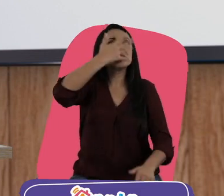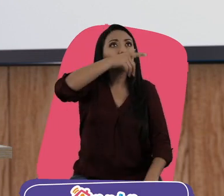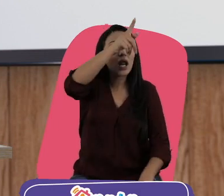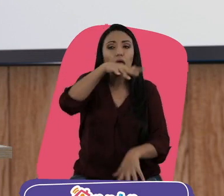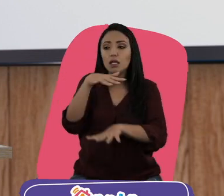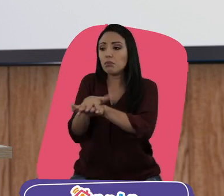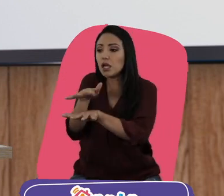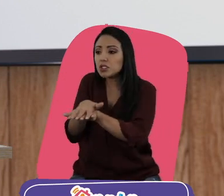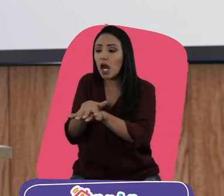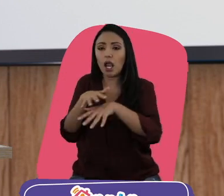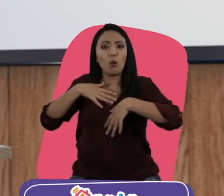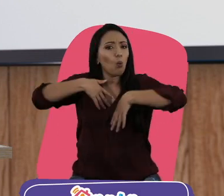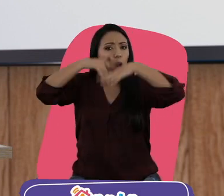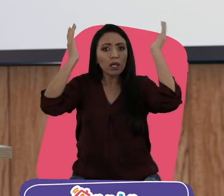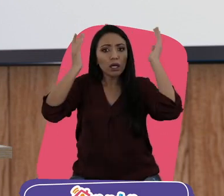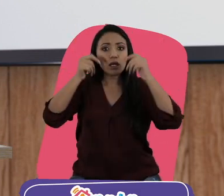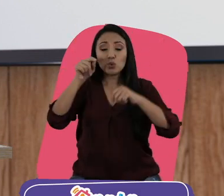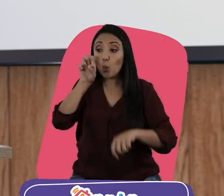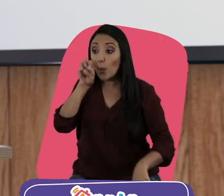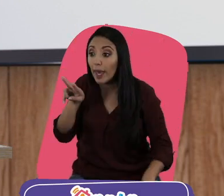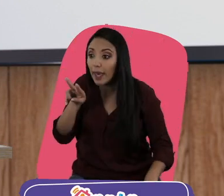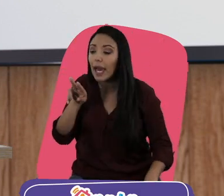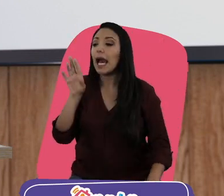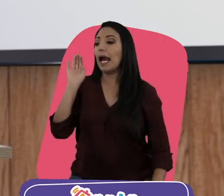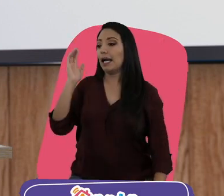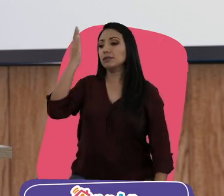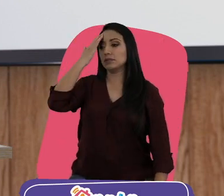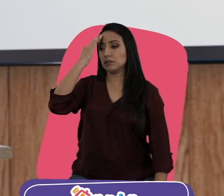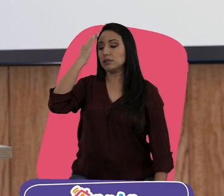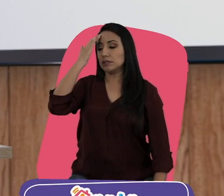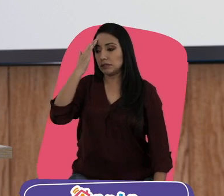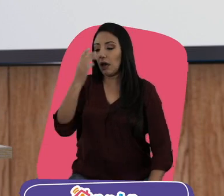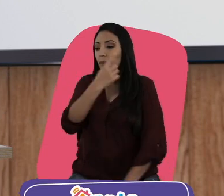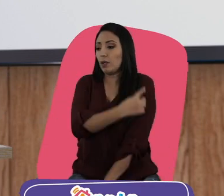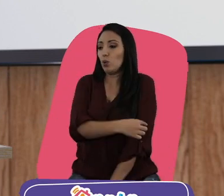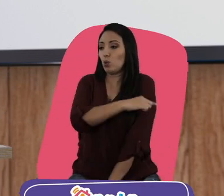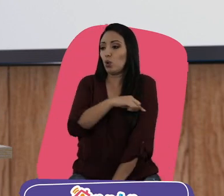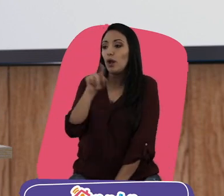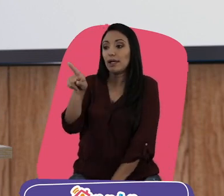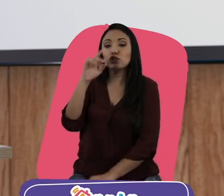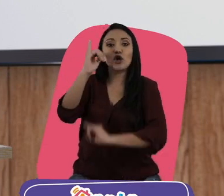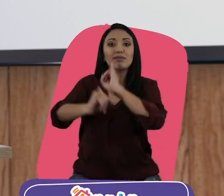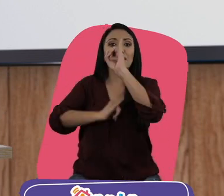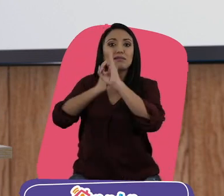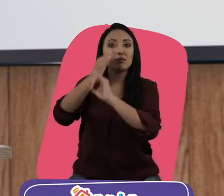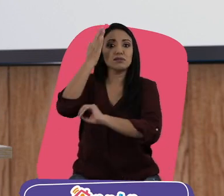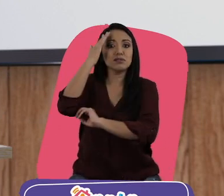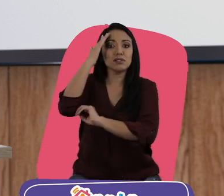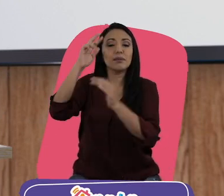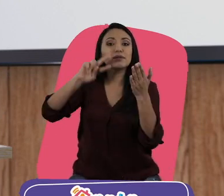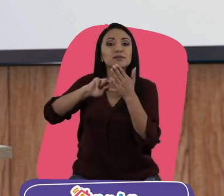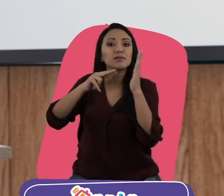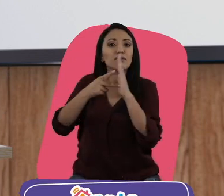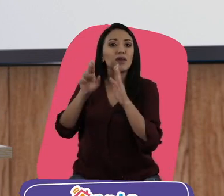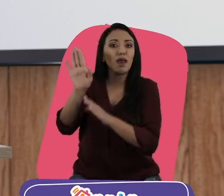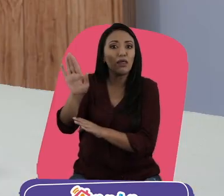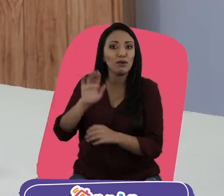Machala. Tú puedes identificar este icono porque es internacional. Y ya sabemos qué es la Cruz